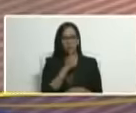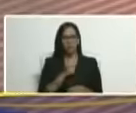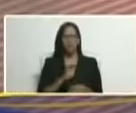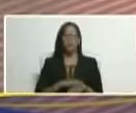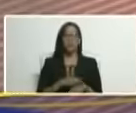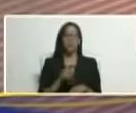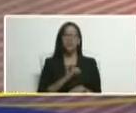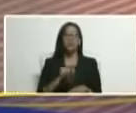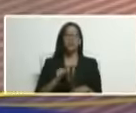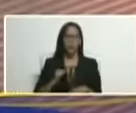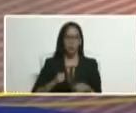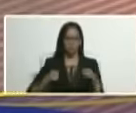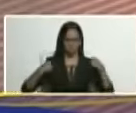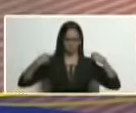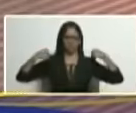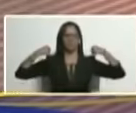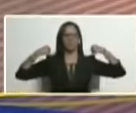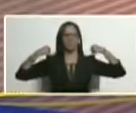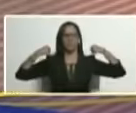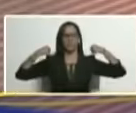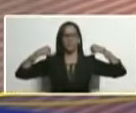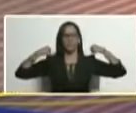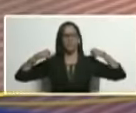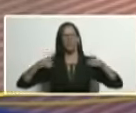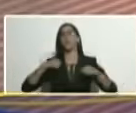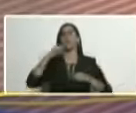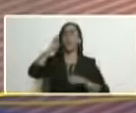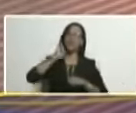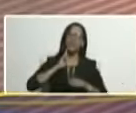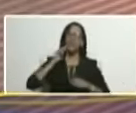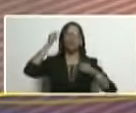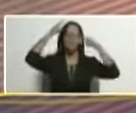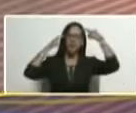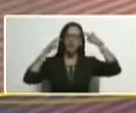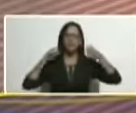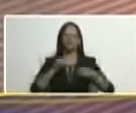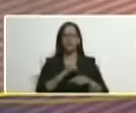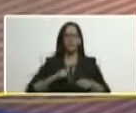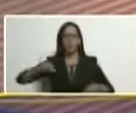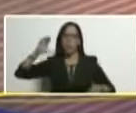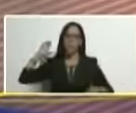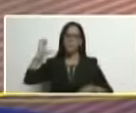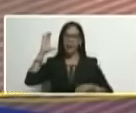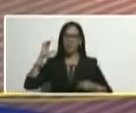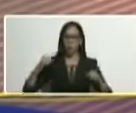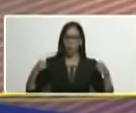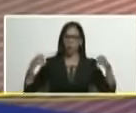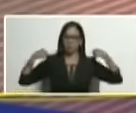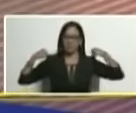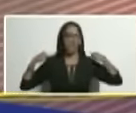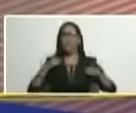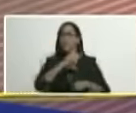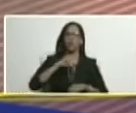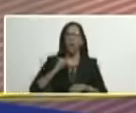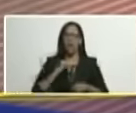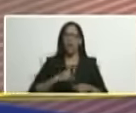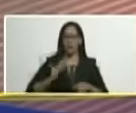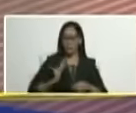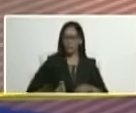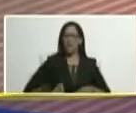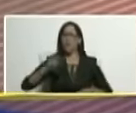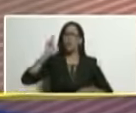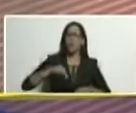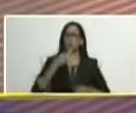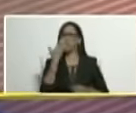Porque somos unos vergatarios, bolivarianos y chavistas, porque somos unos patriotas. Porque no nos íbamos a rendir jamás frente